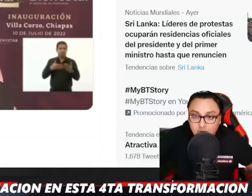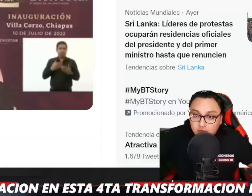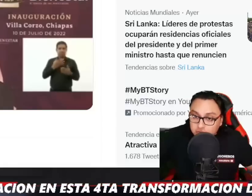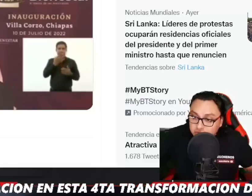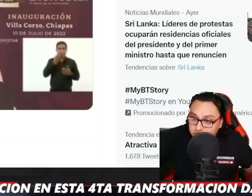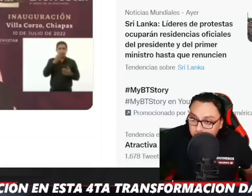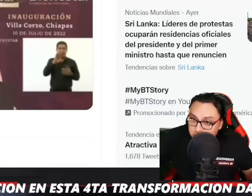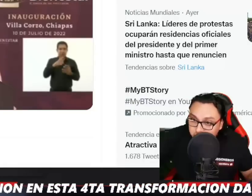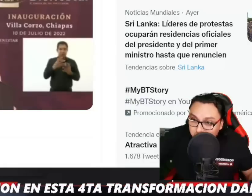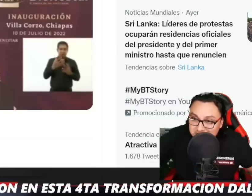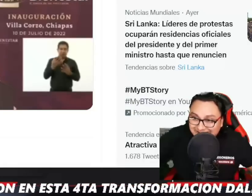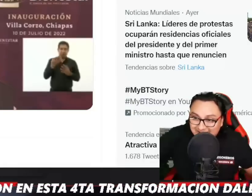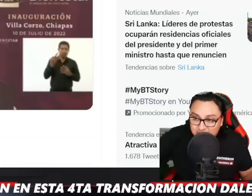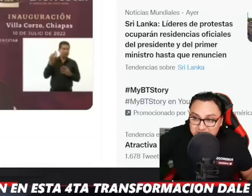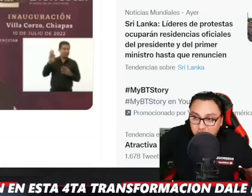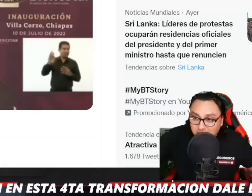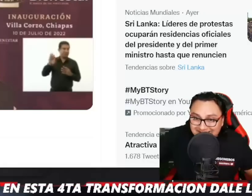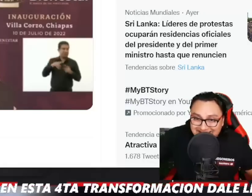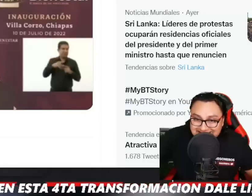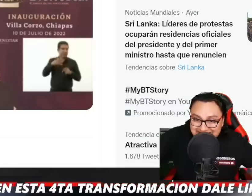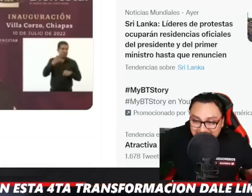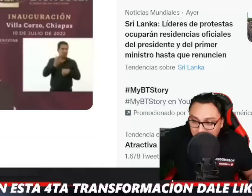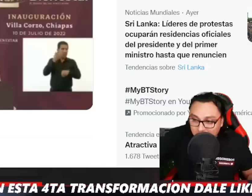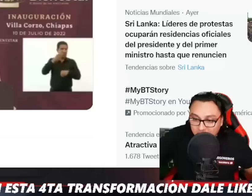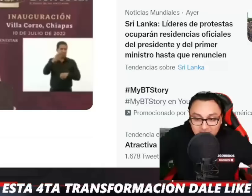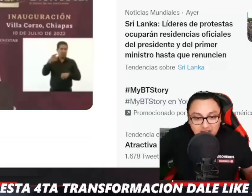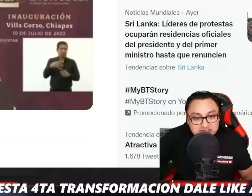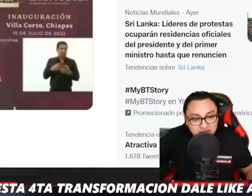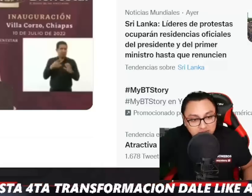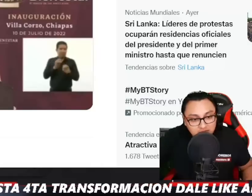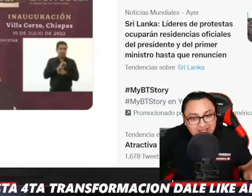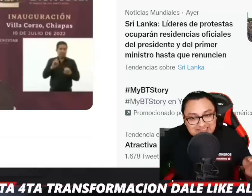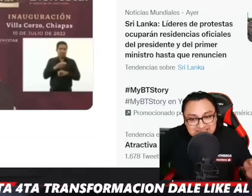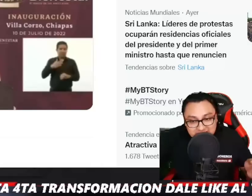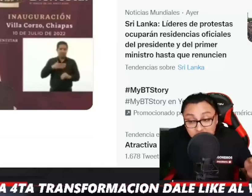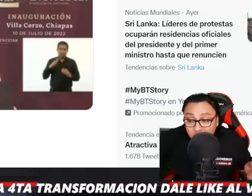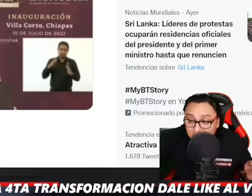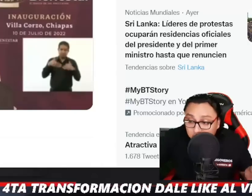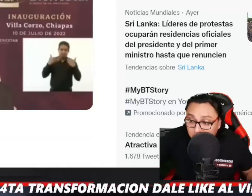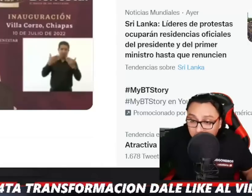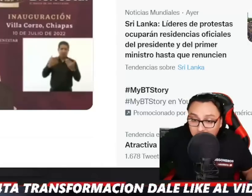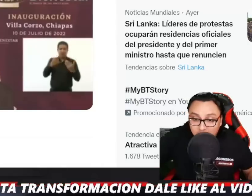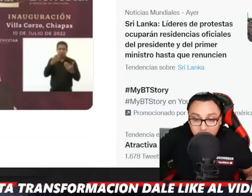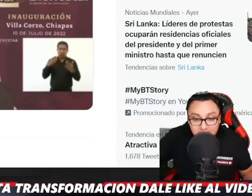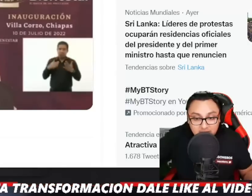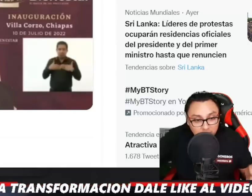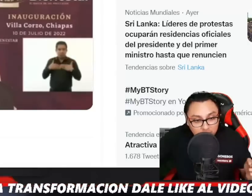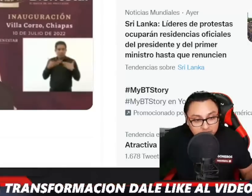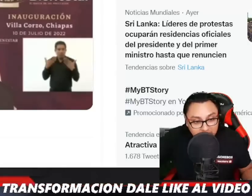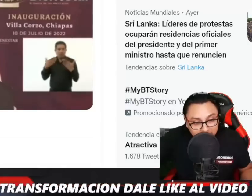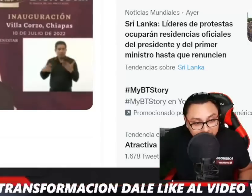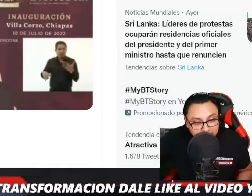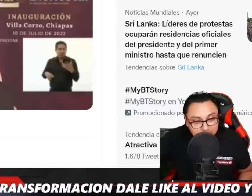pueblo. Nos costó mucho esfuerzo y sacrificio lograr este cambio. Así lo dijo, así llamó al pueblo y